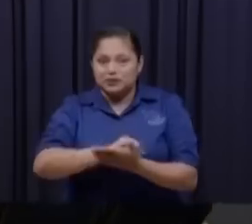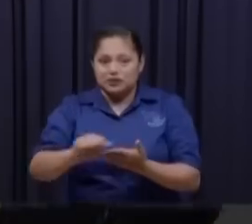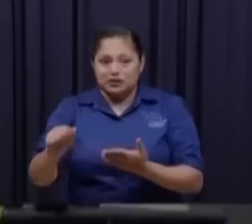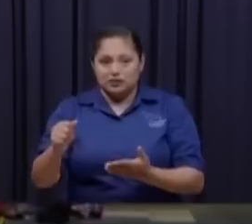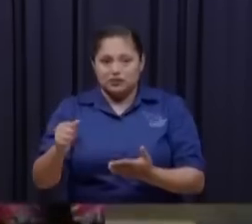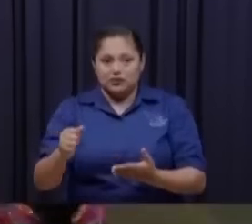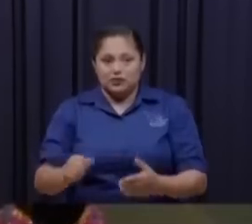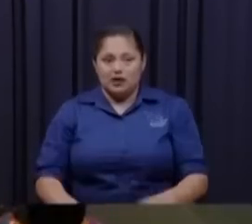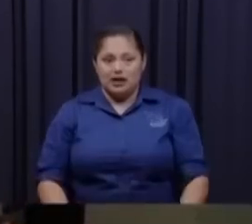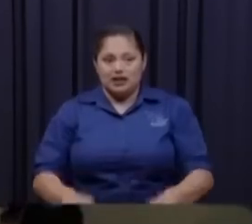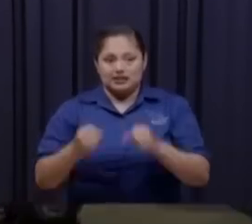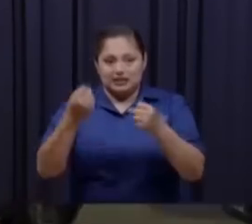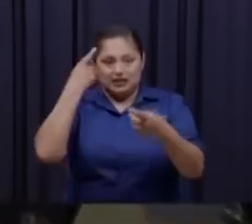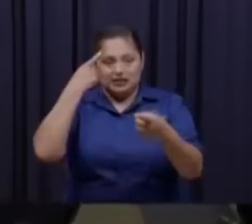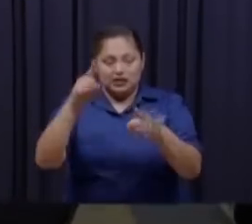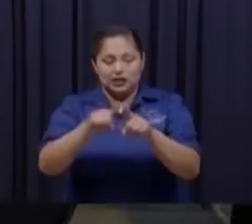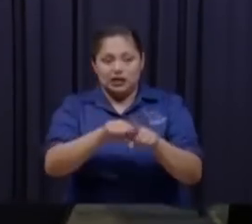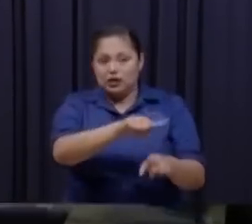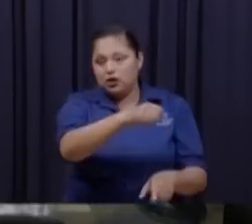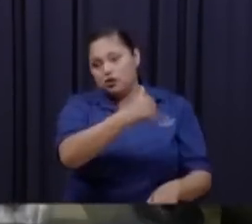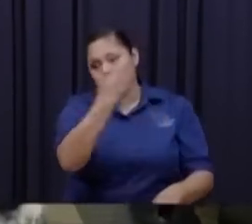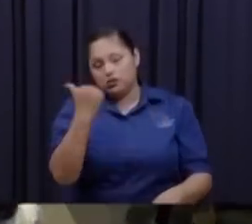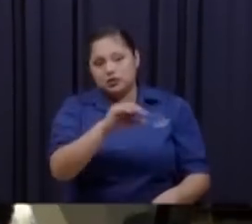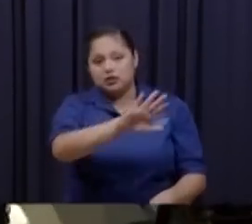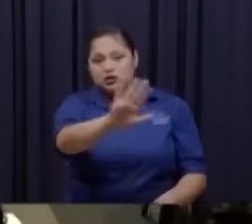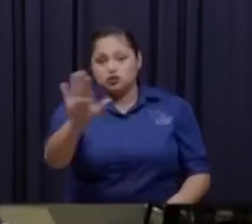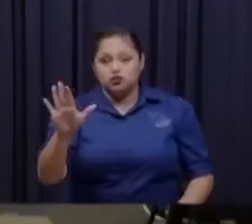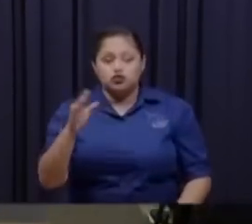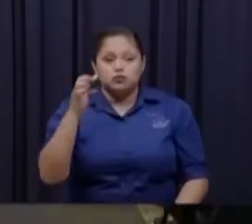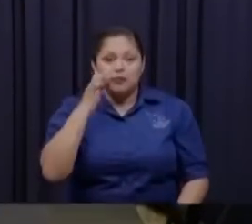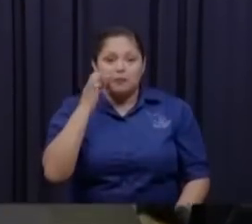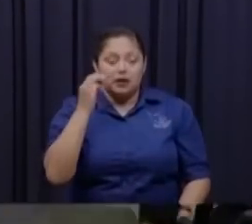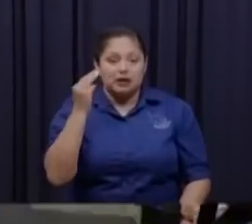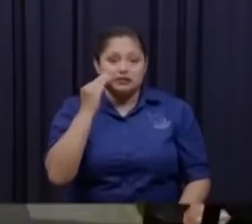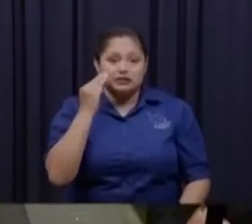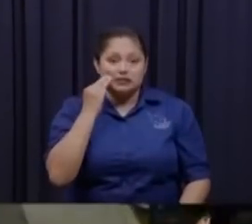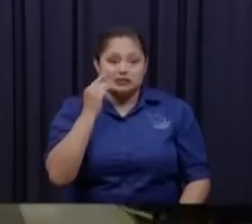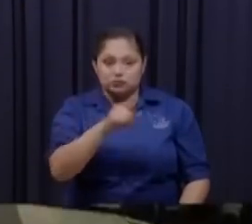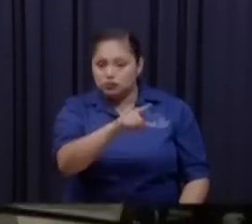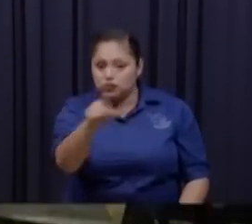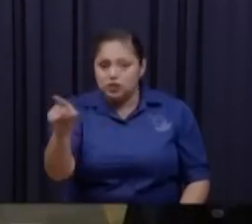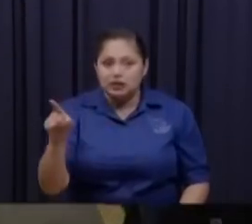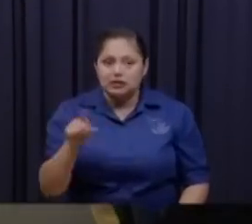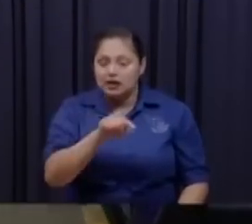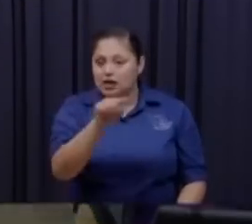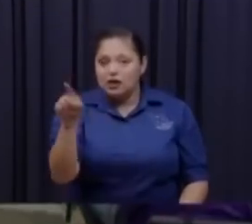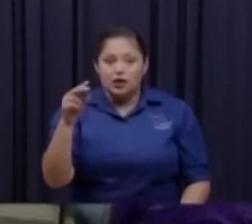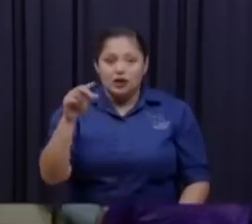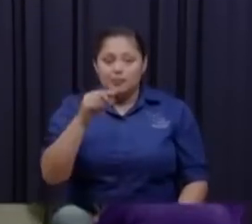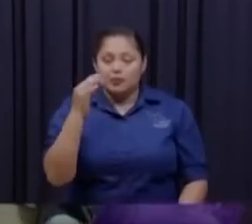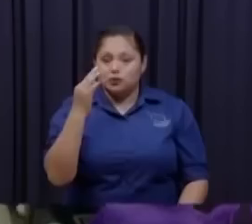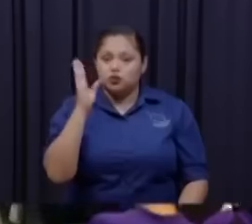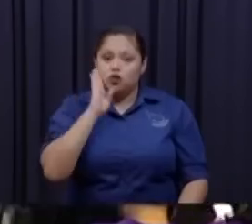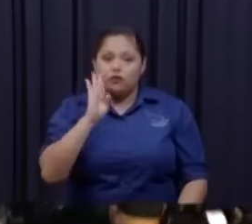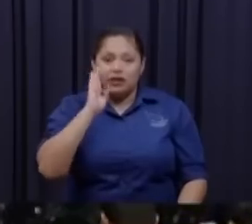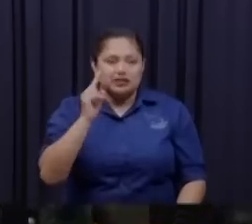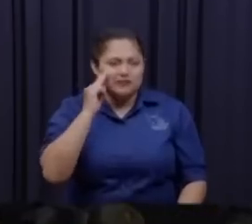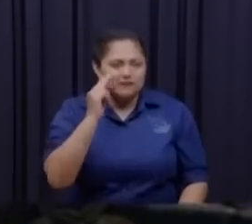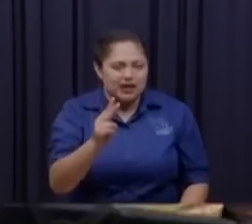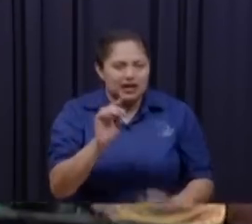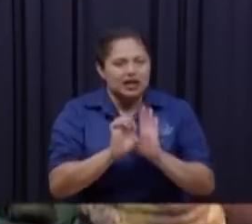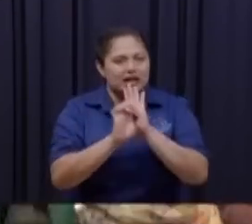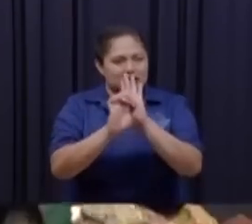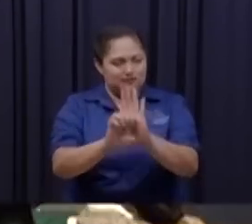dos, sus padres, que son ustedes. Ellos vieron un ejemplo en ustedes y